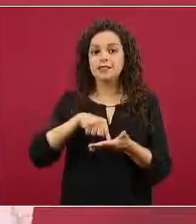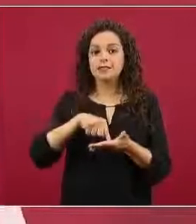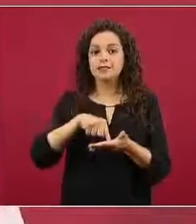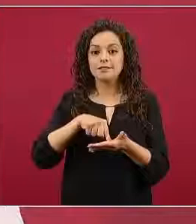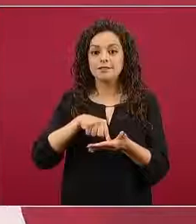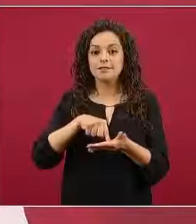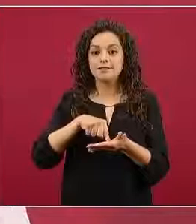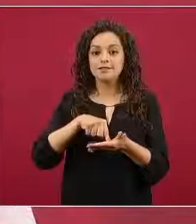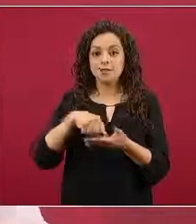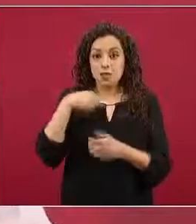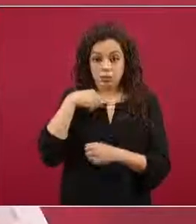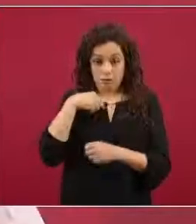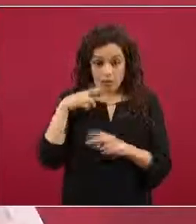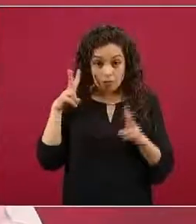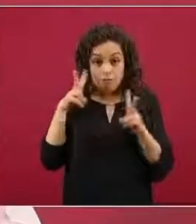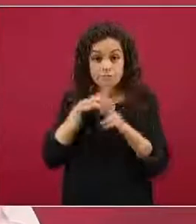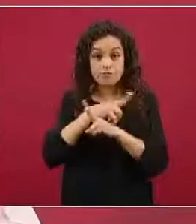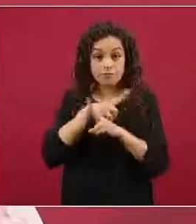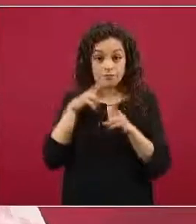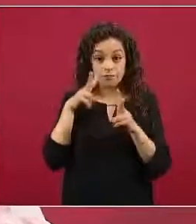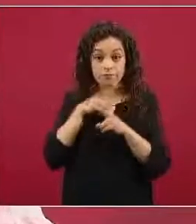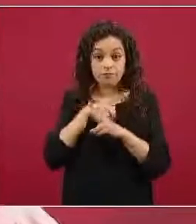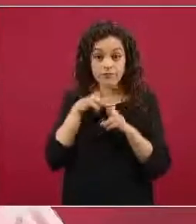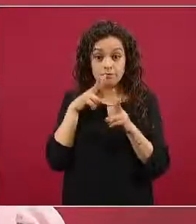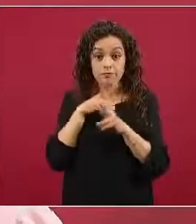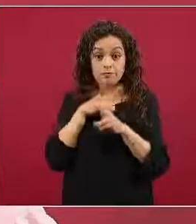¿Sí? Si yo respiro,